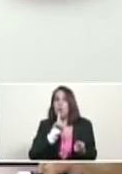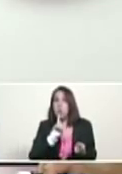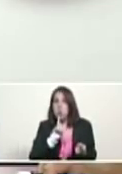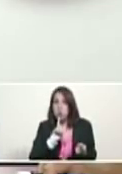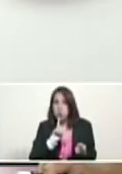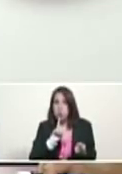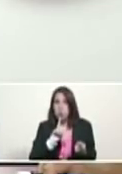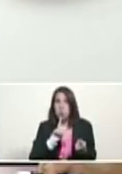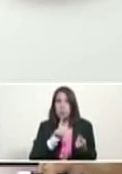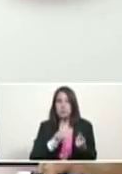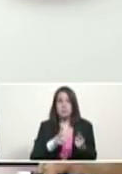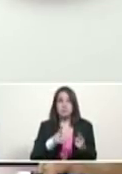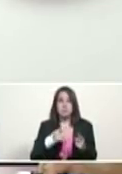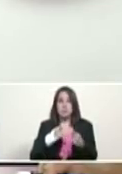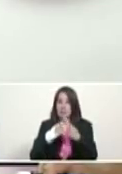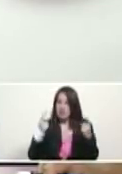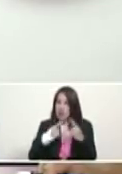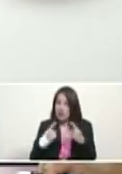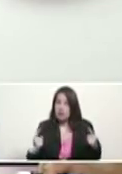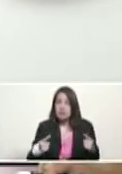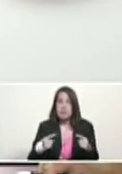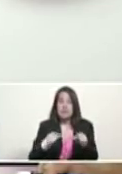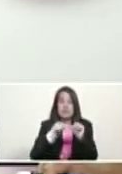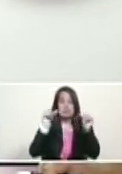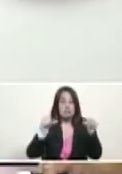para alumbrarse y sus distintos sistemas.